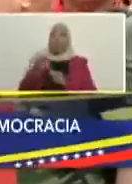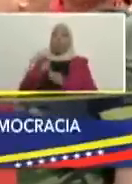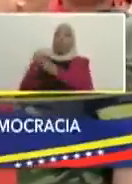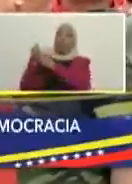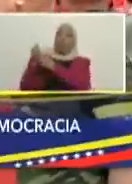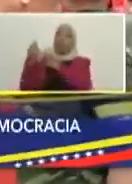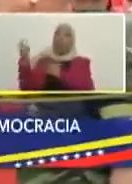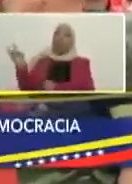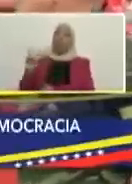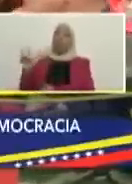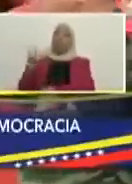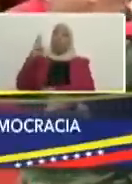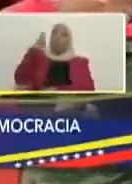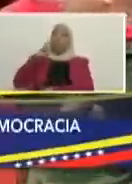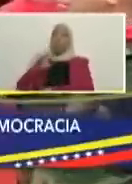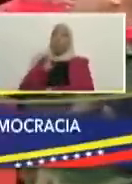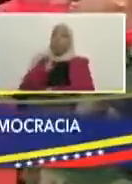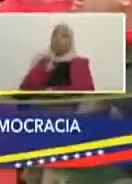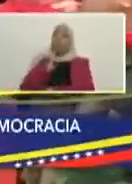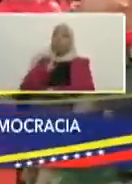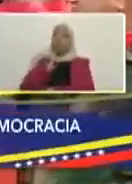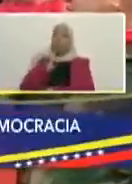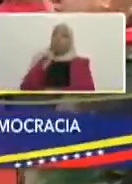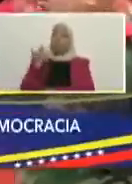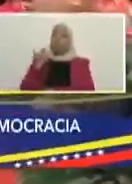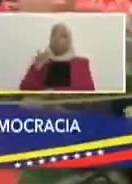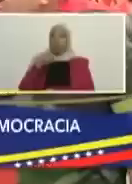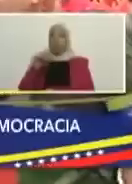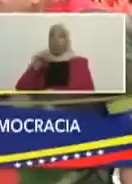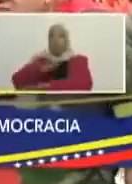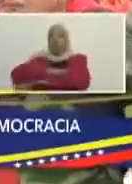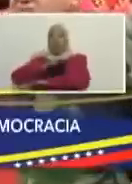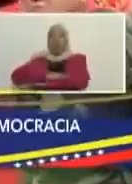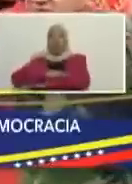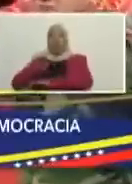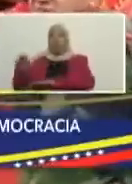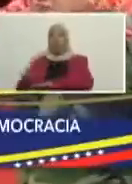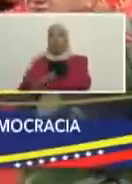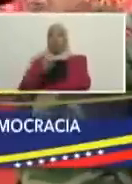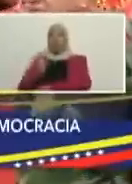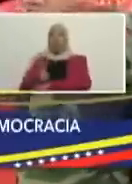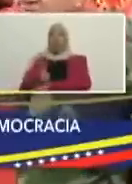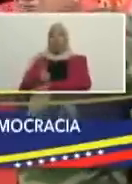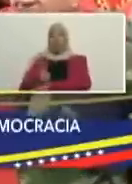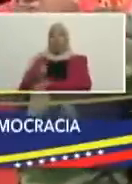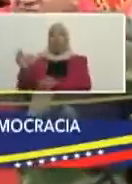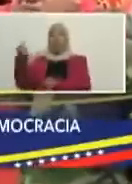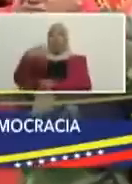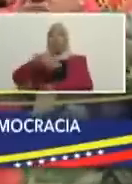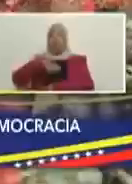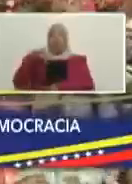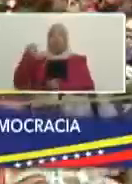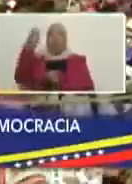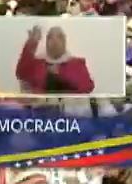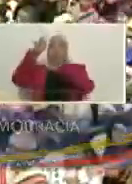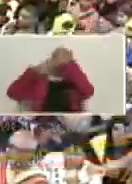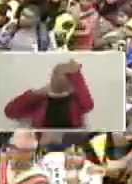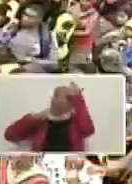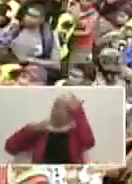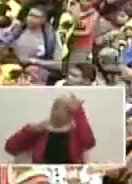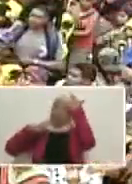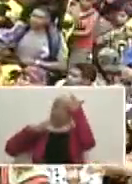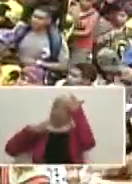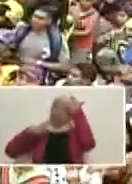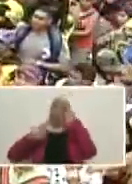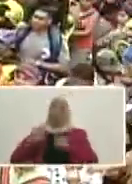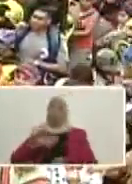La Venezuela Bolivariana, y tiene un actor principal digno del Oscar, Hugo Rafael Chávez Fría.